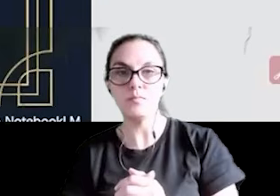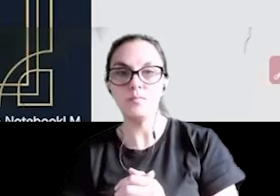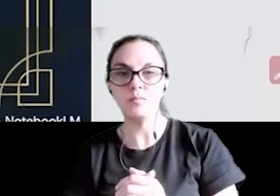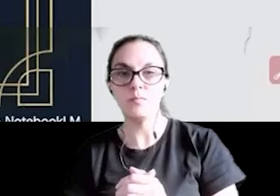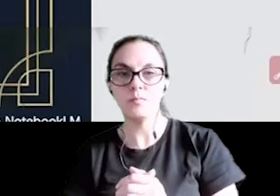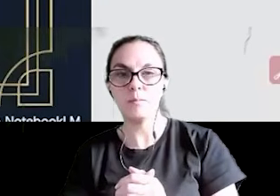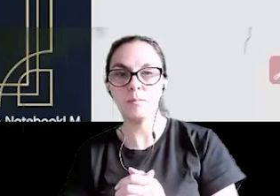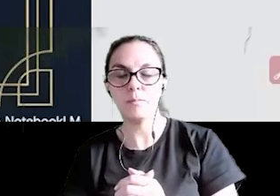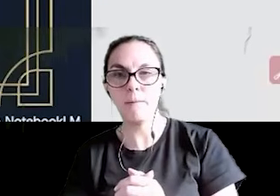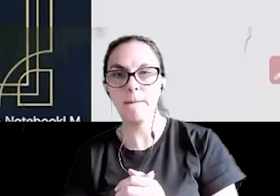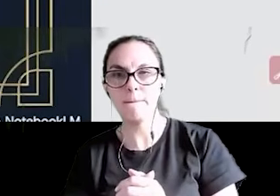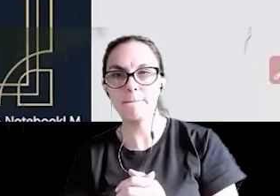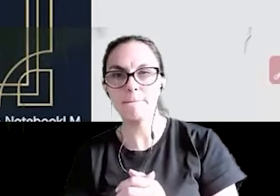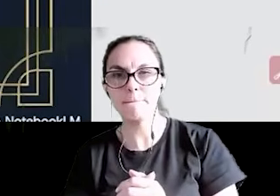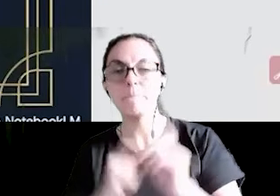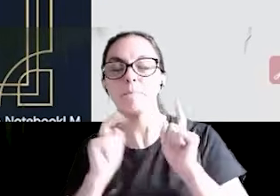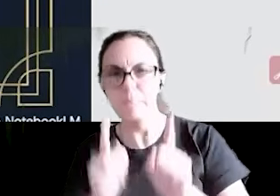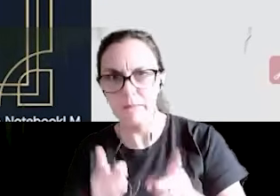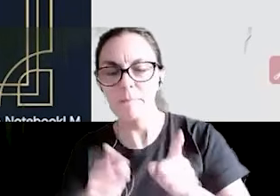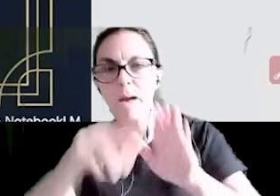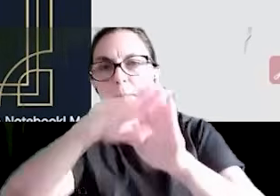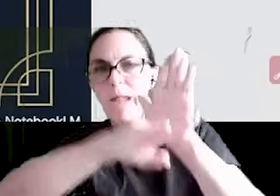de parámetros